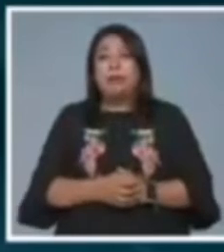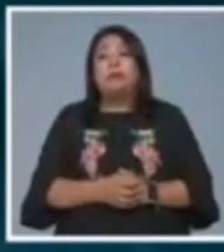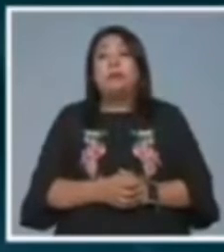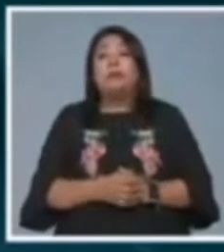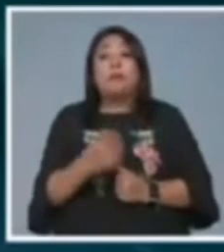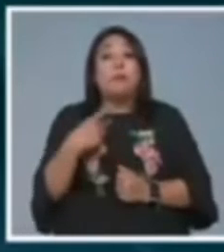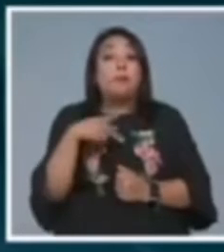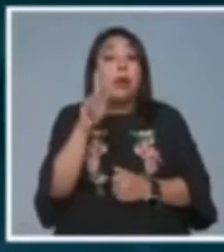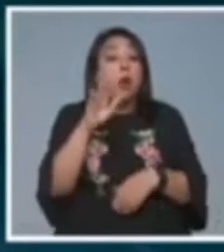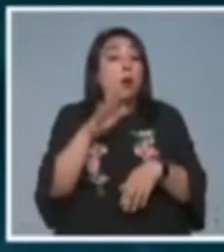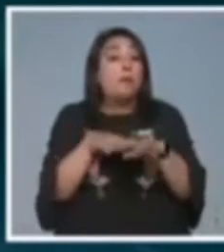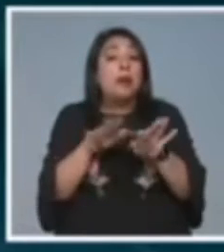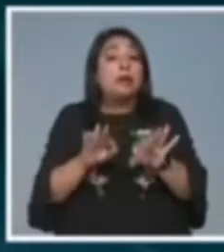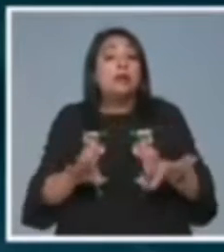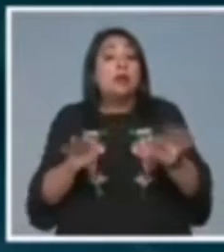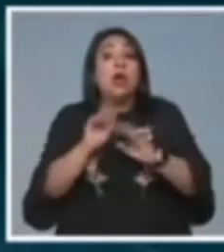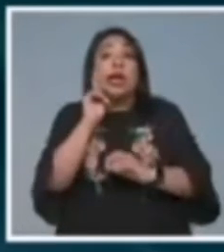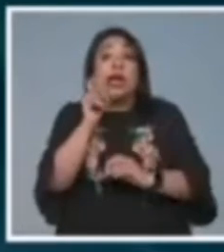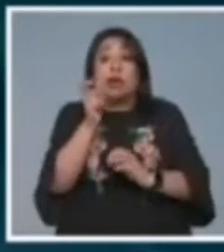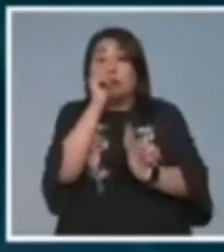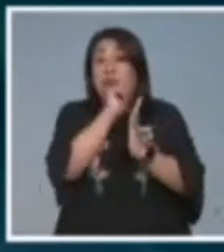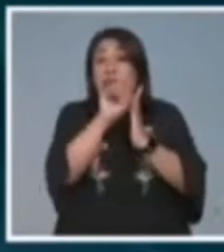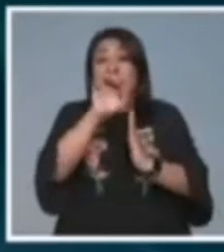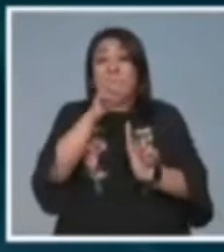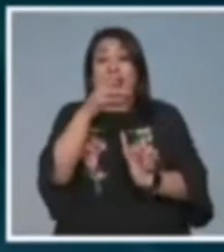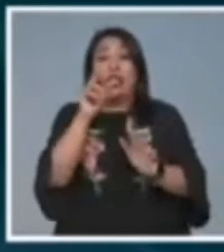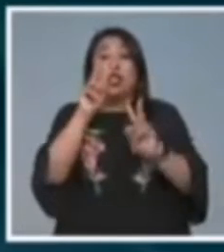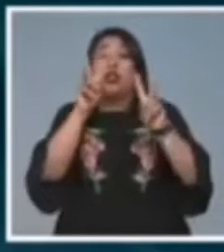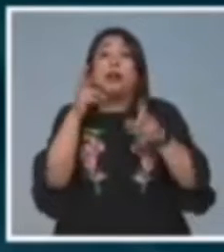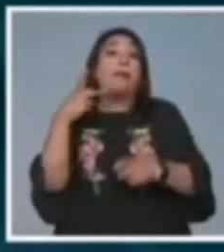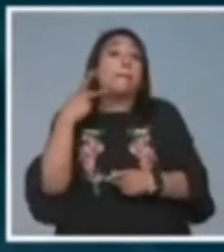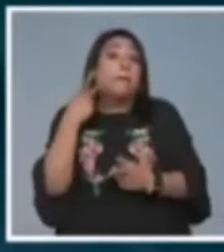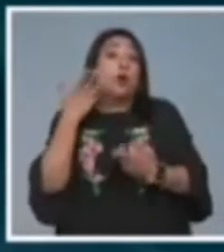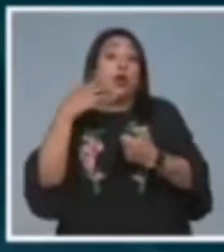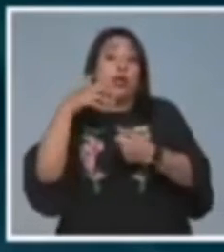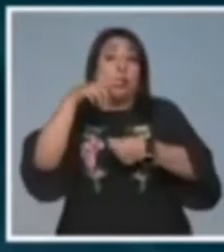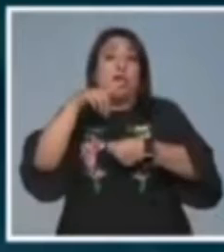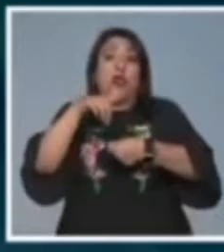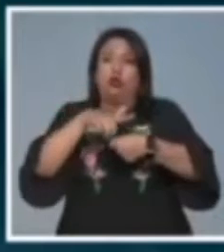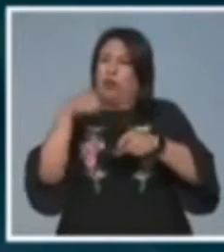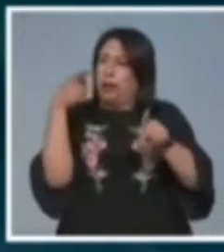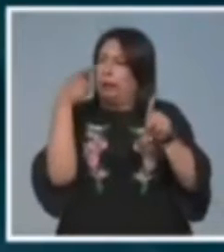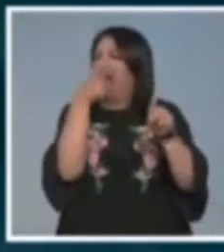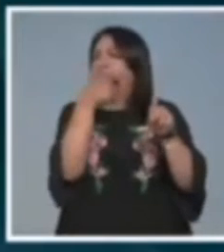pero fundamentalmente sus ensayos políticos y sociales